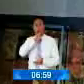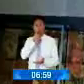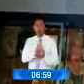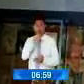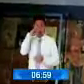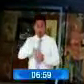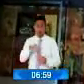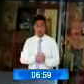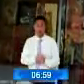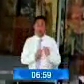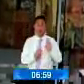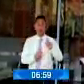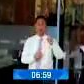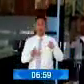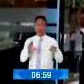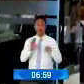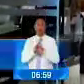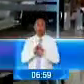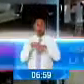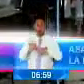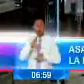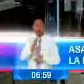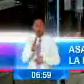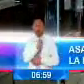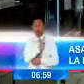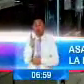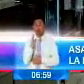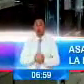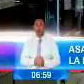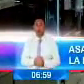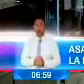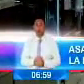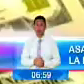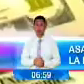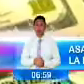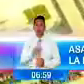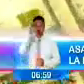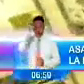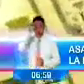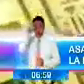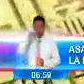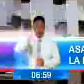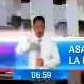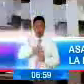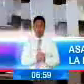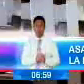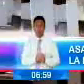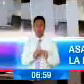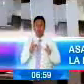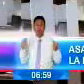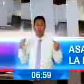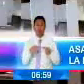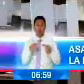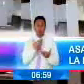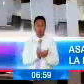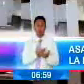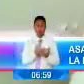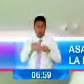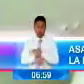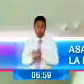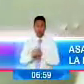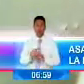afirmativos, 41 negativos, 1 blanco y 7 abstenciones. A pesar de los criterios en contra del texto de la iniciativa, la propuesta no logró ser